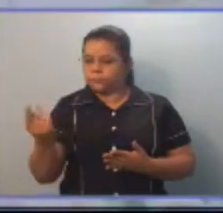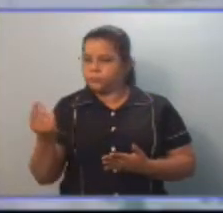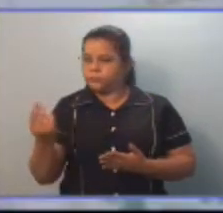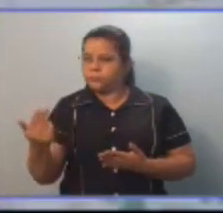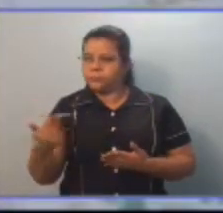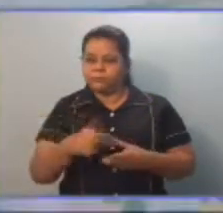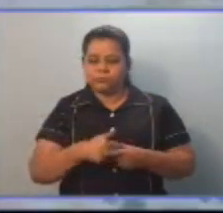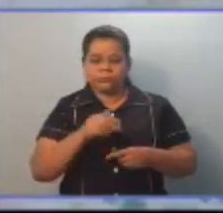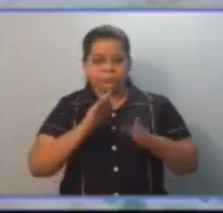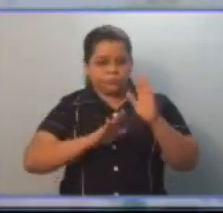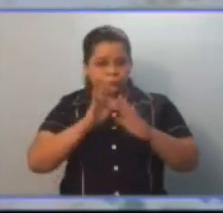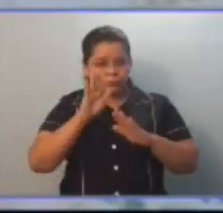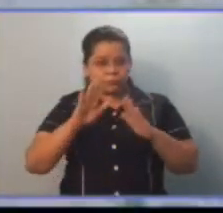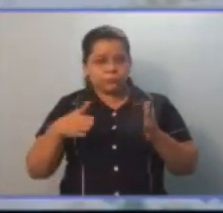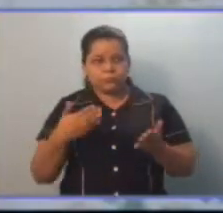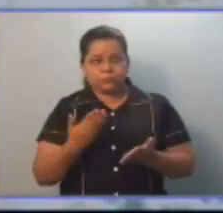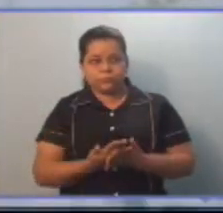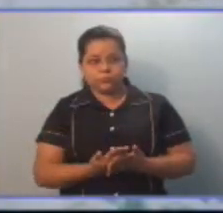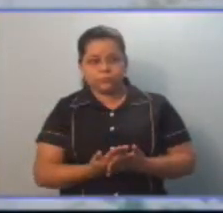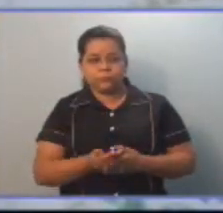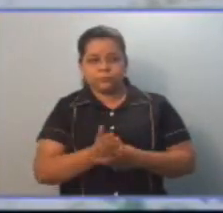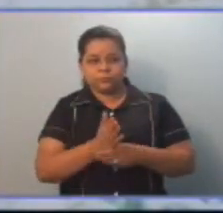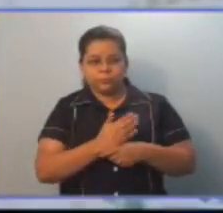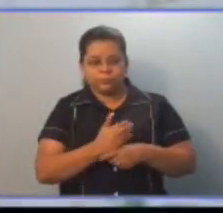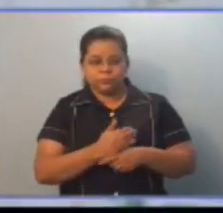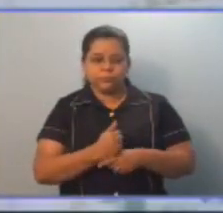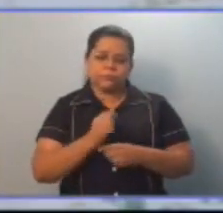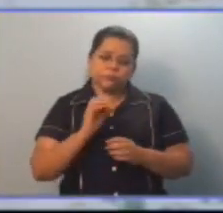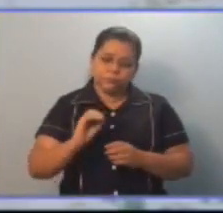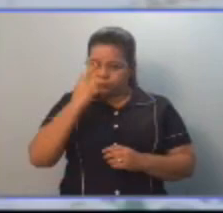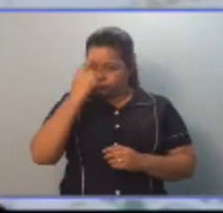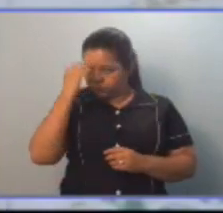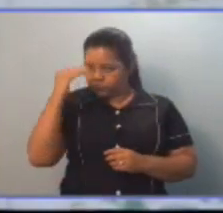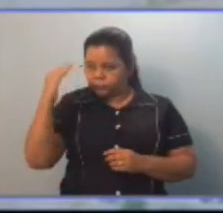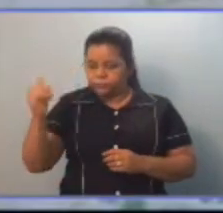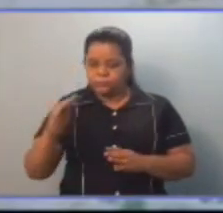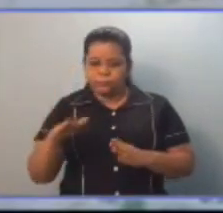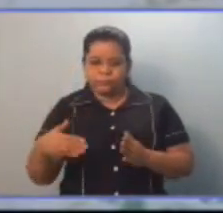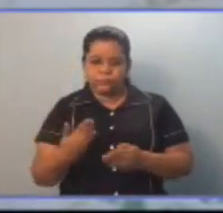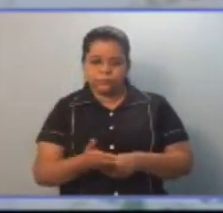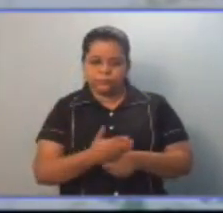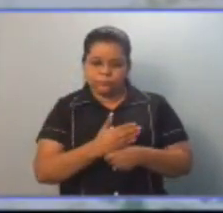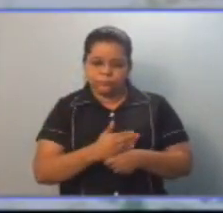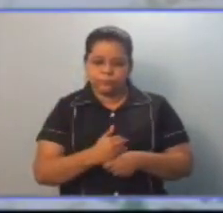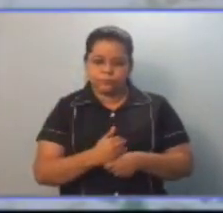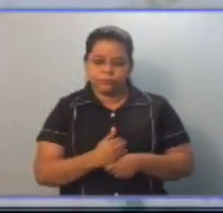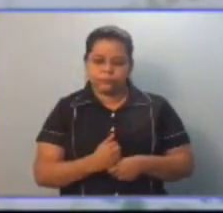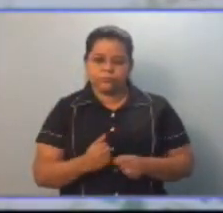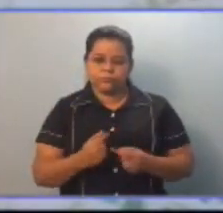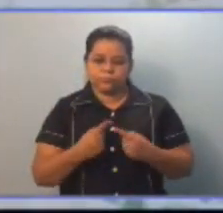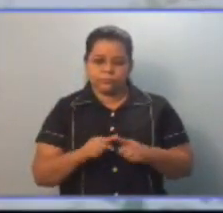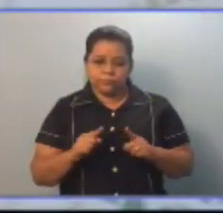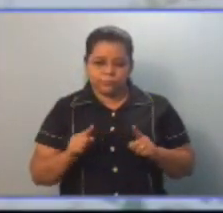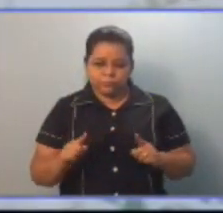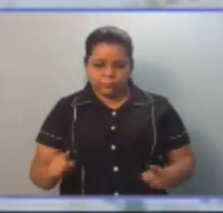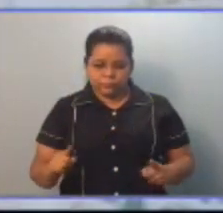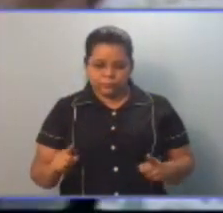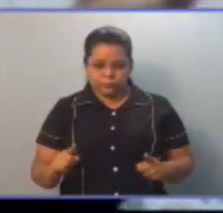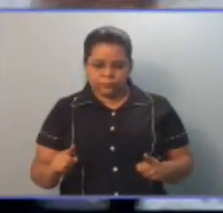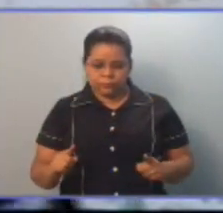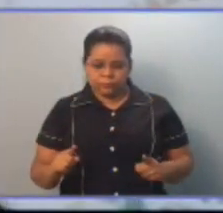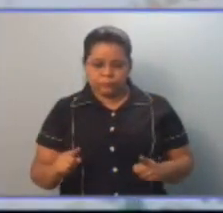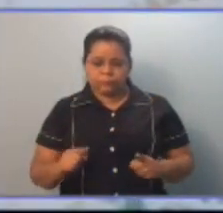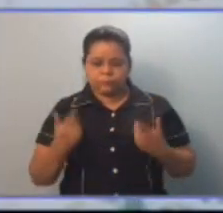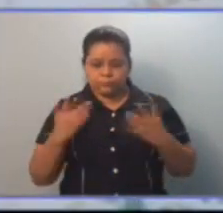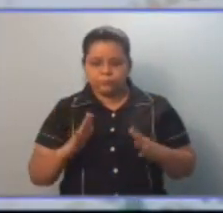la participación partidaria o política debía ser a través de los partidos políticos, valga la redundancia. Sin embargo, hemos visto y